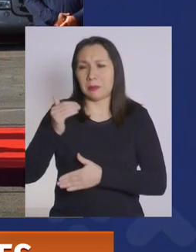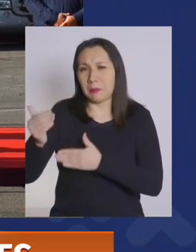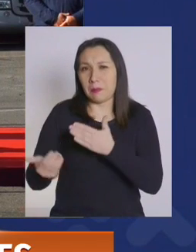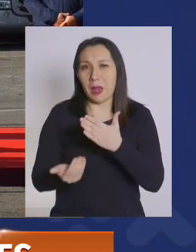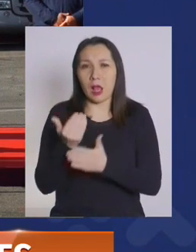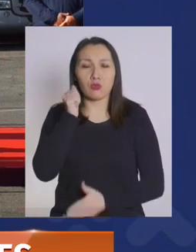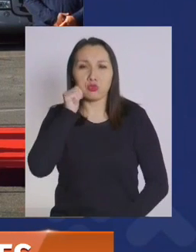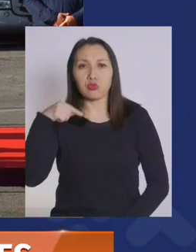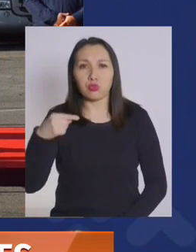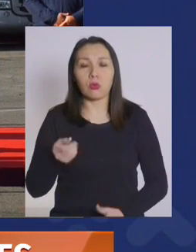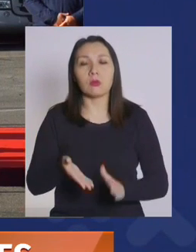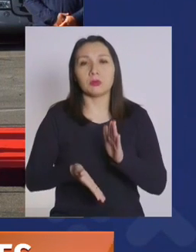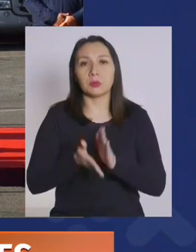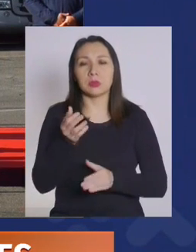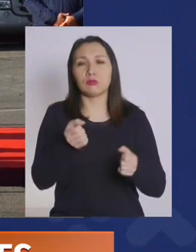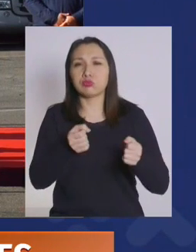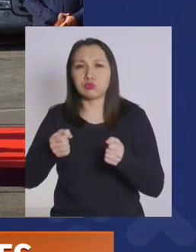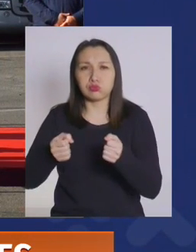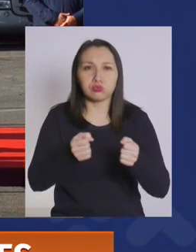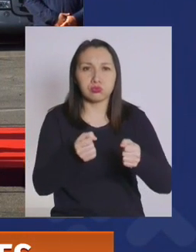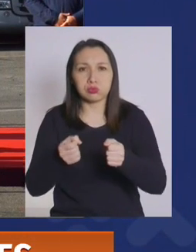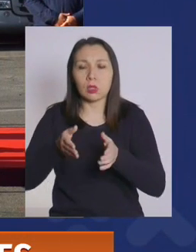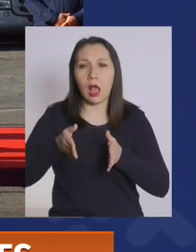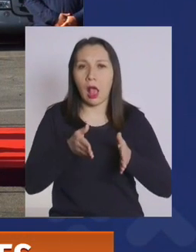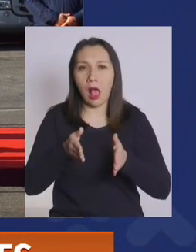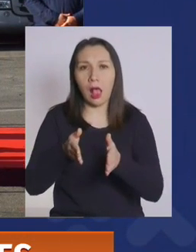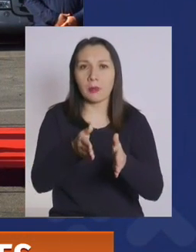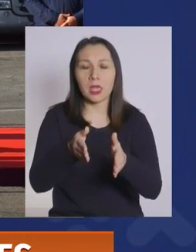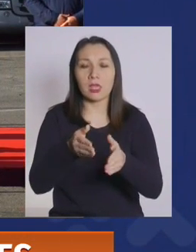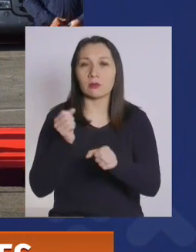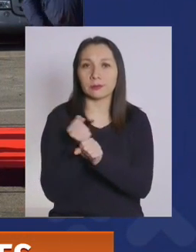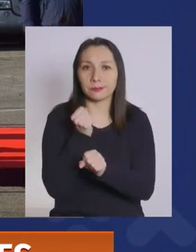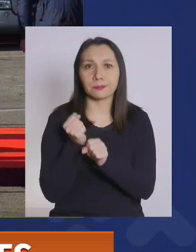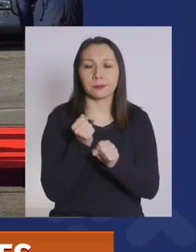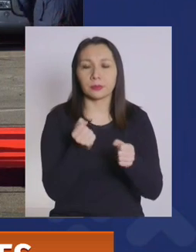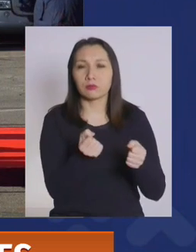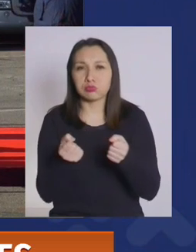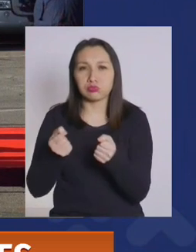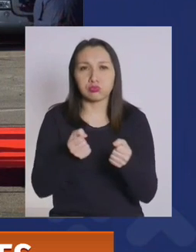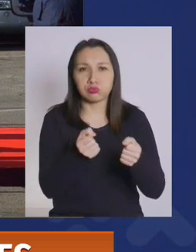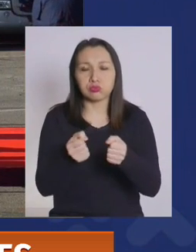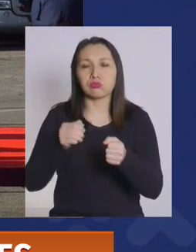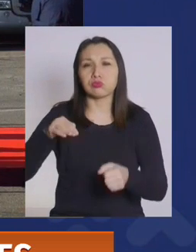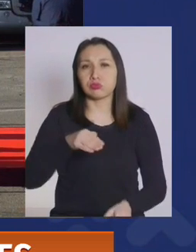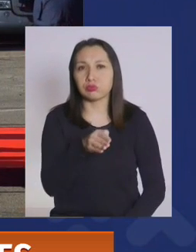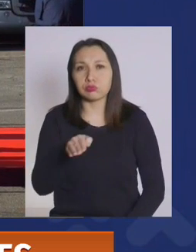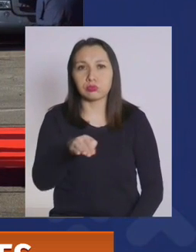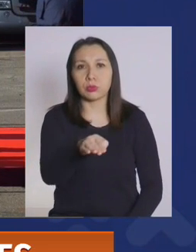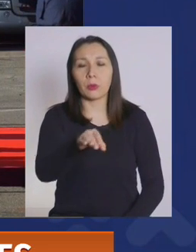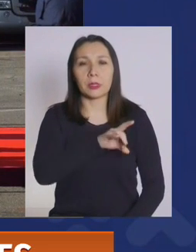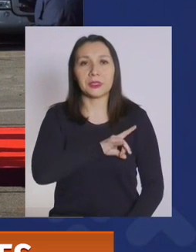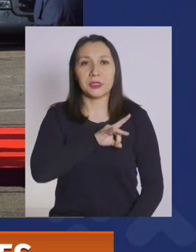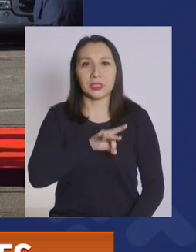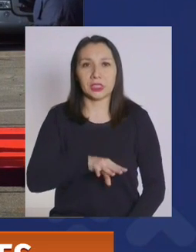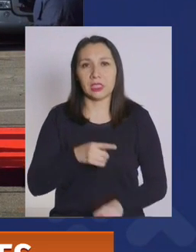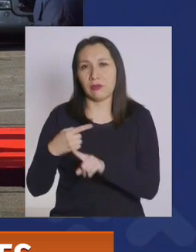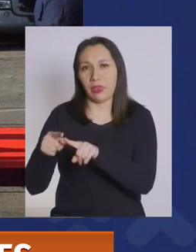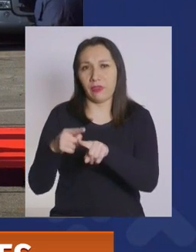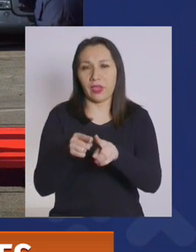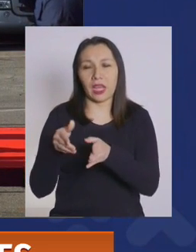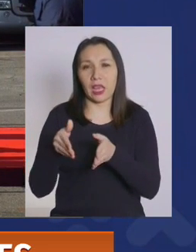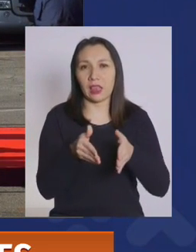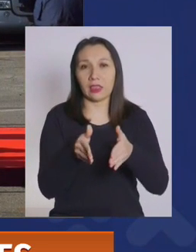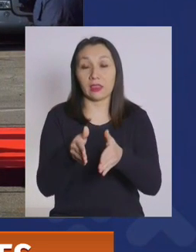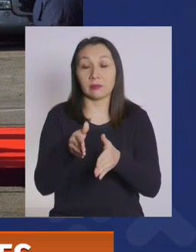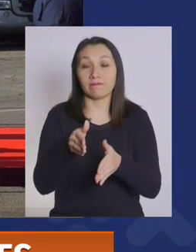días y salir a enfrentar la ruta, y salir a recorrer los caminos de Chile.